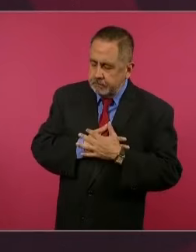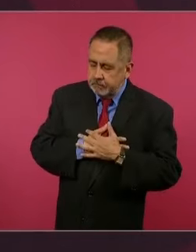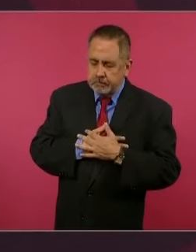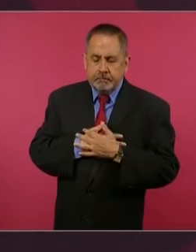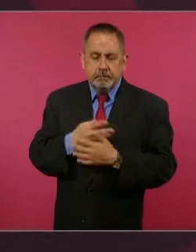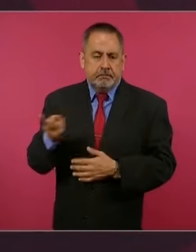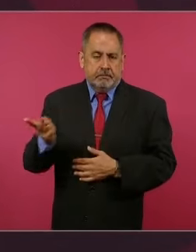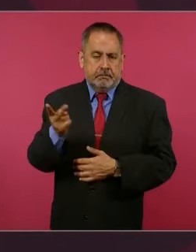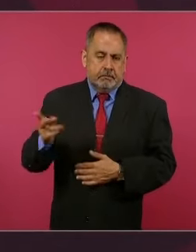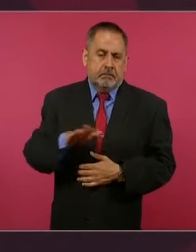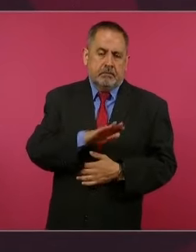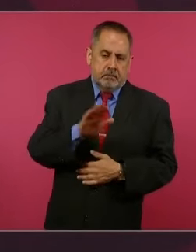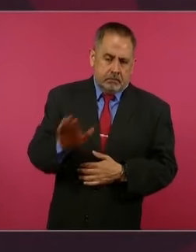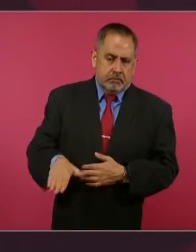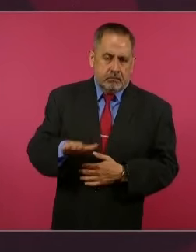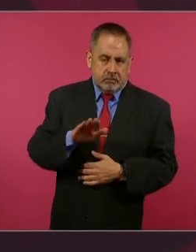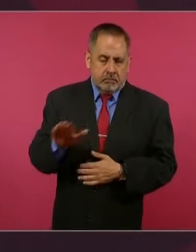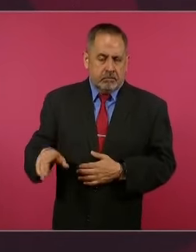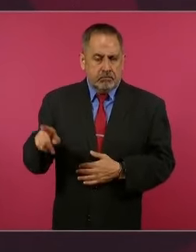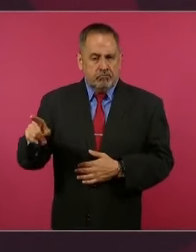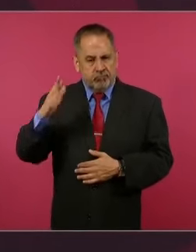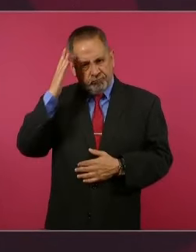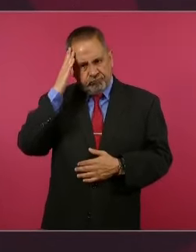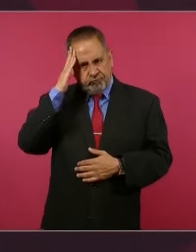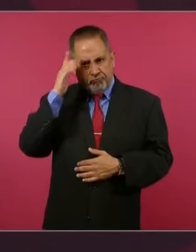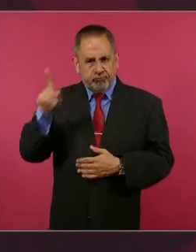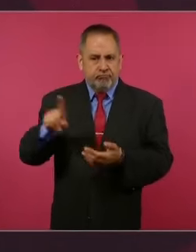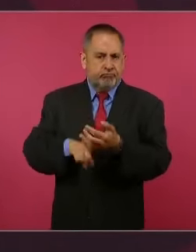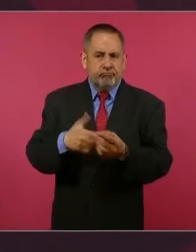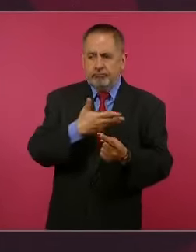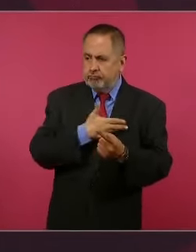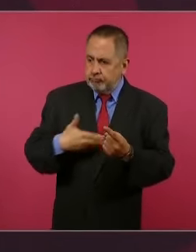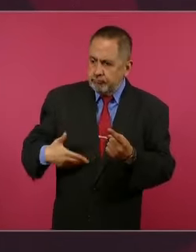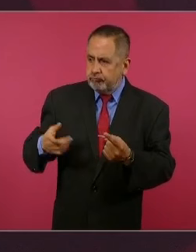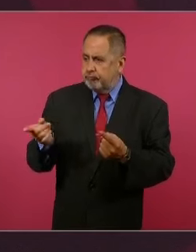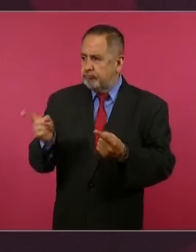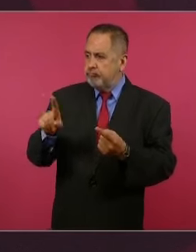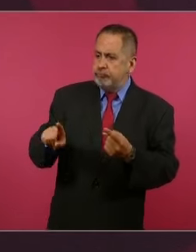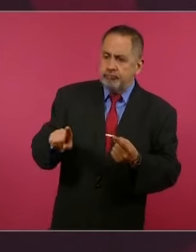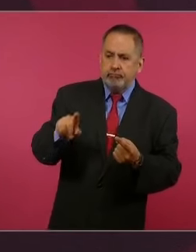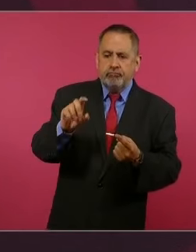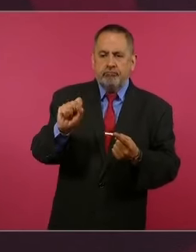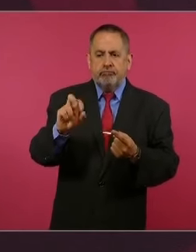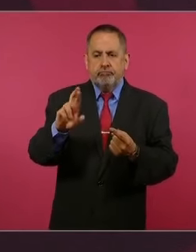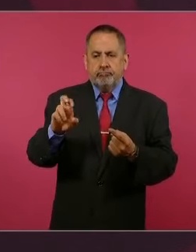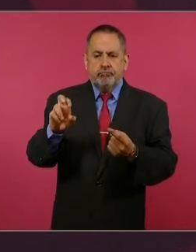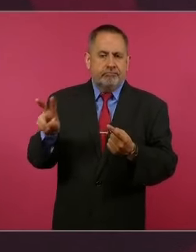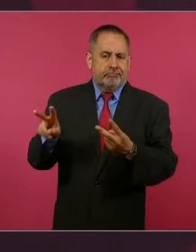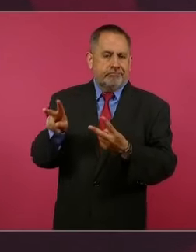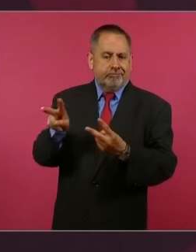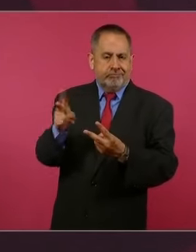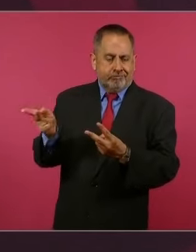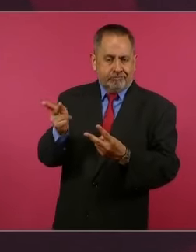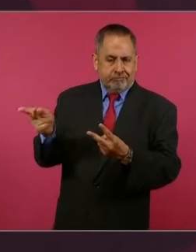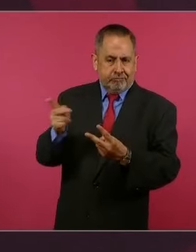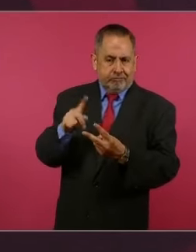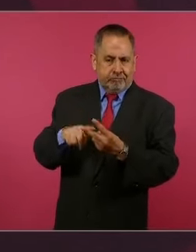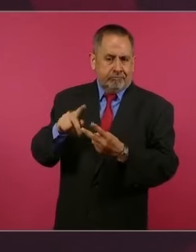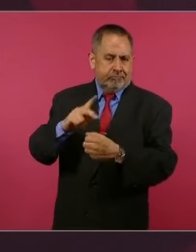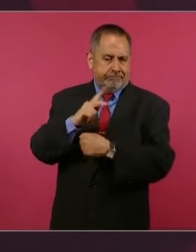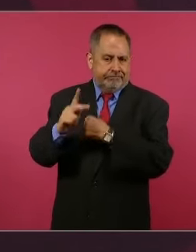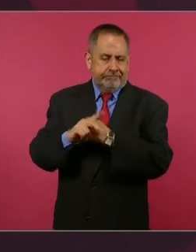los eh dirigentes del presidente de El canciller y de